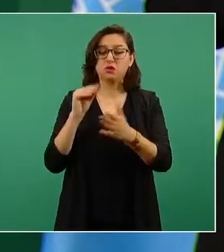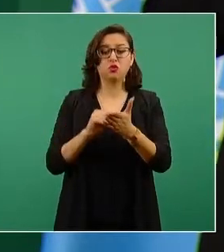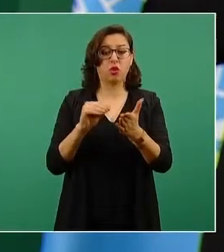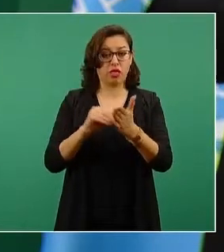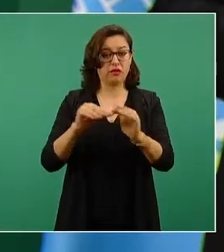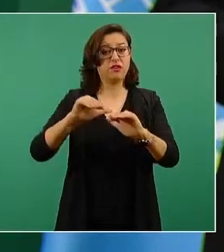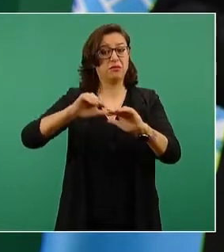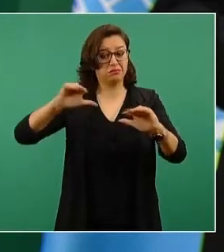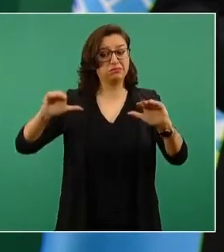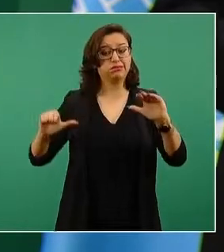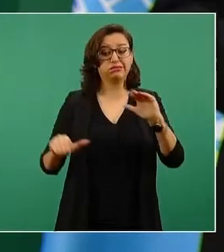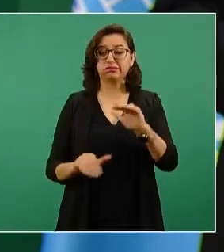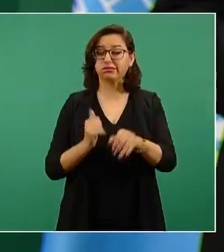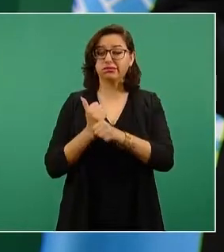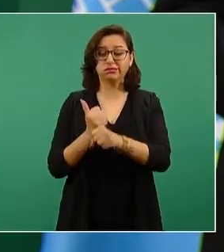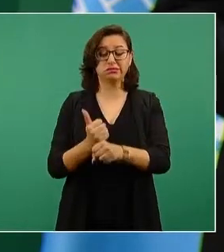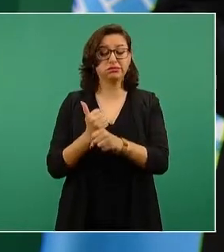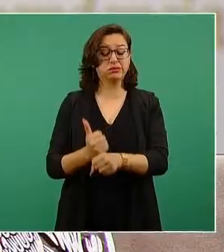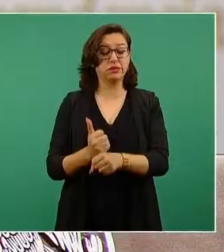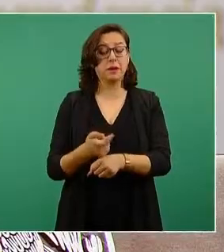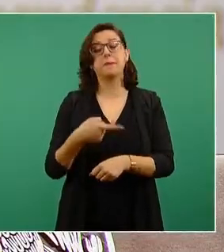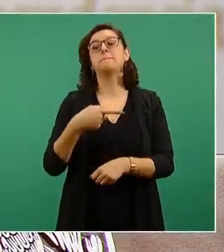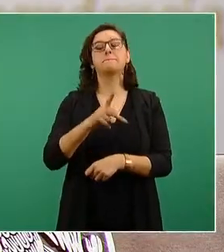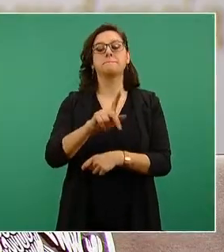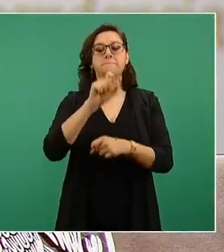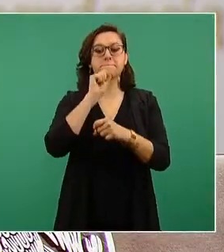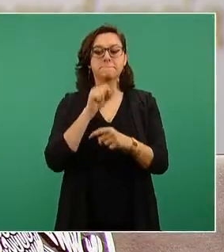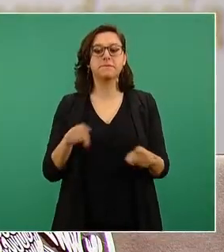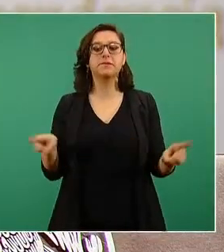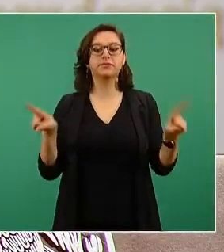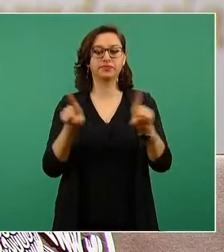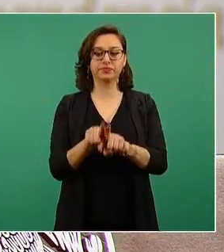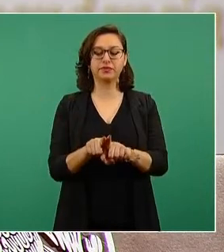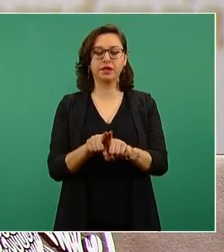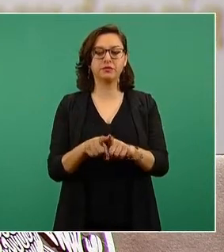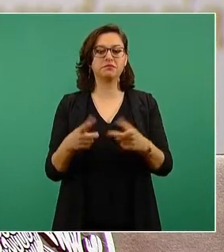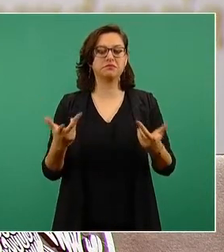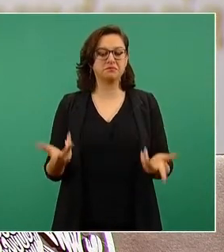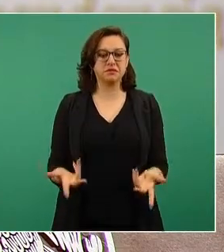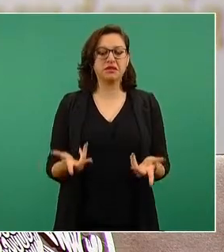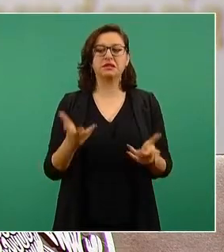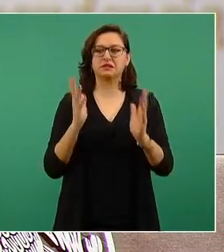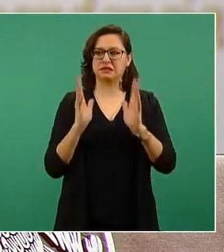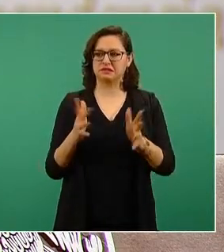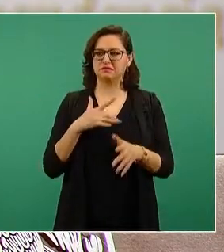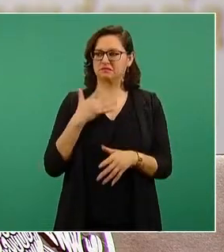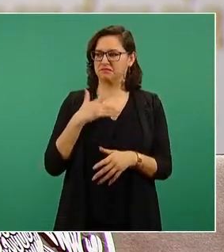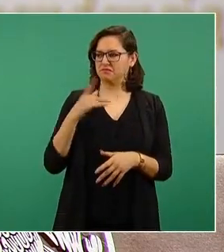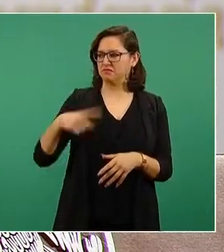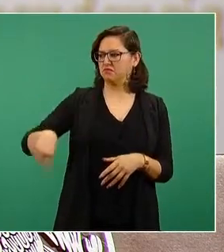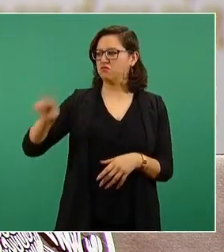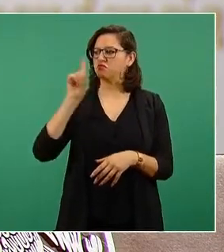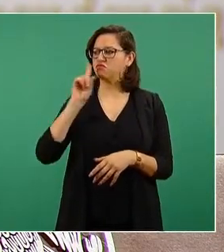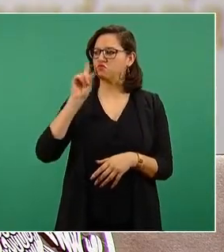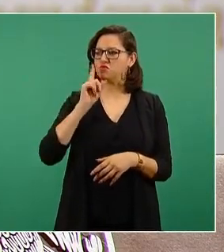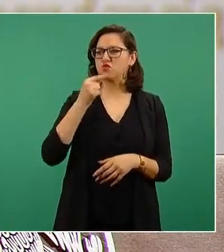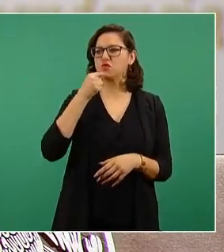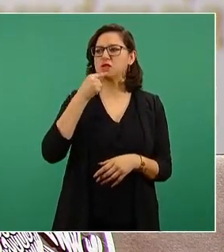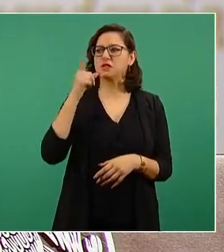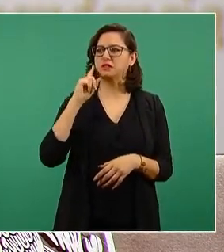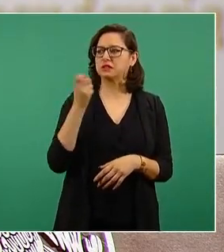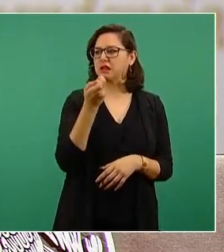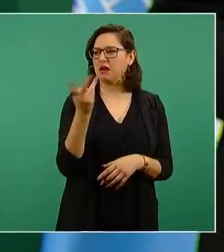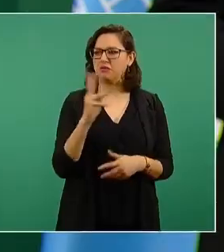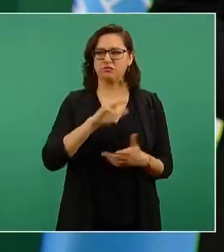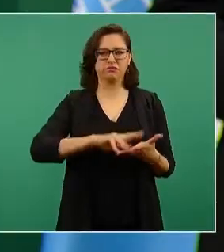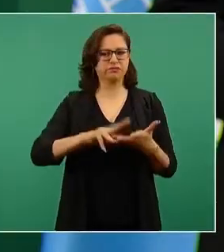pero es también un compromiso por poner fin a las violencias contra las mujeres y las niñas.